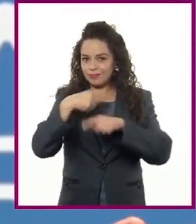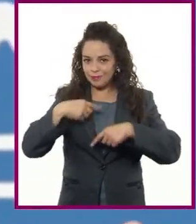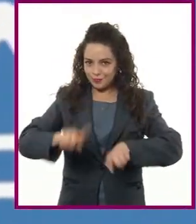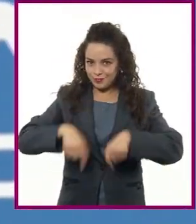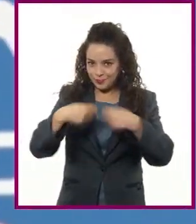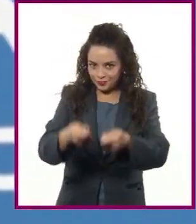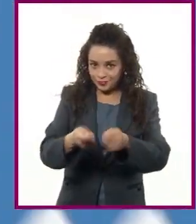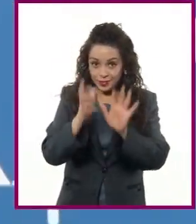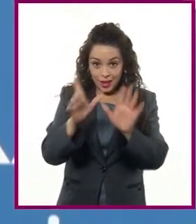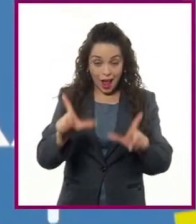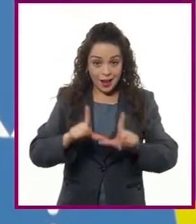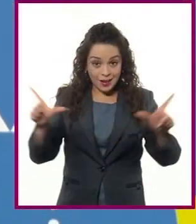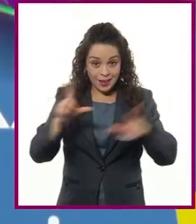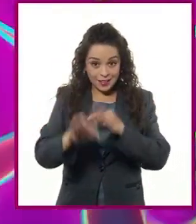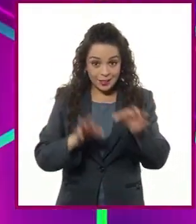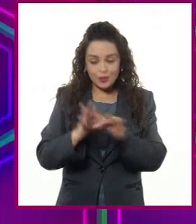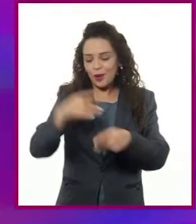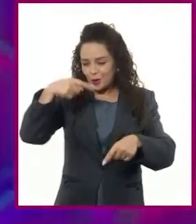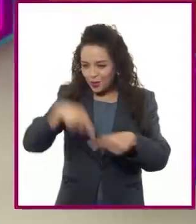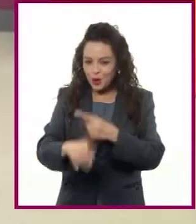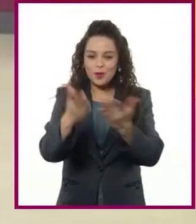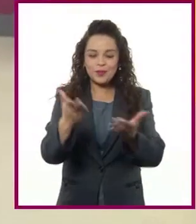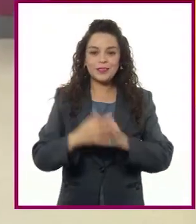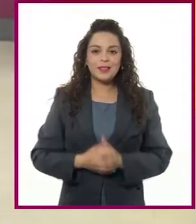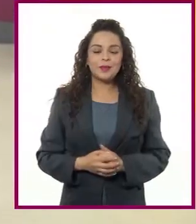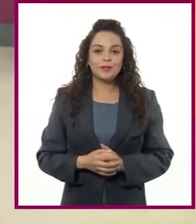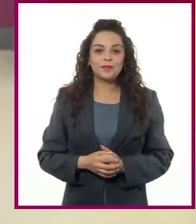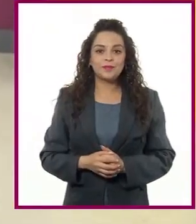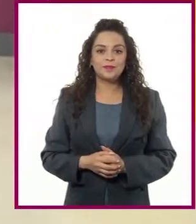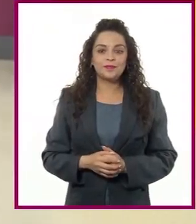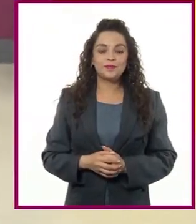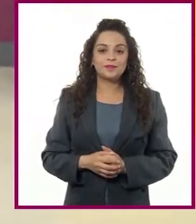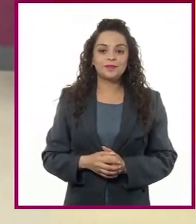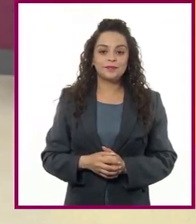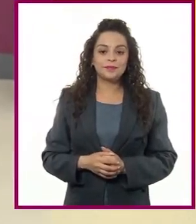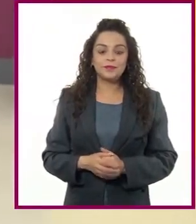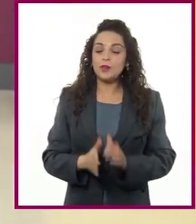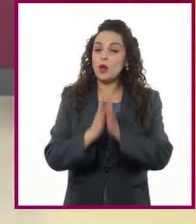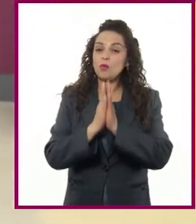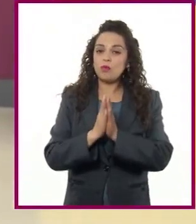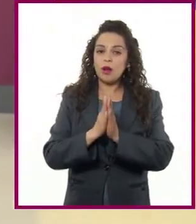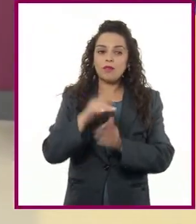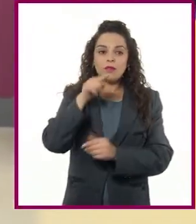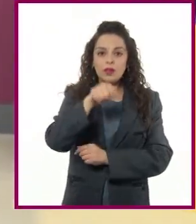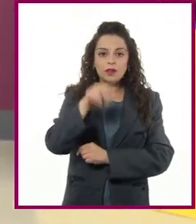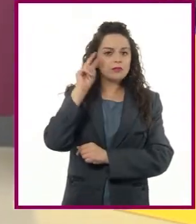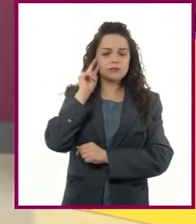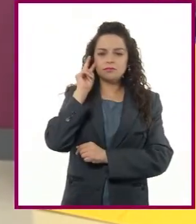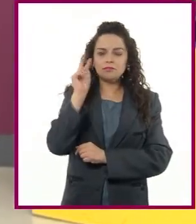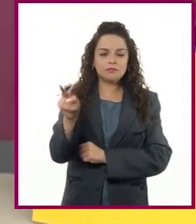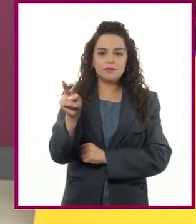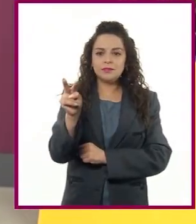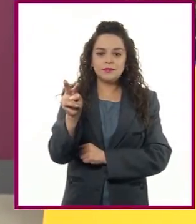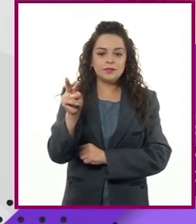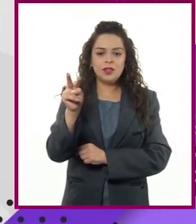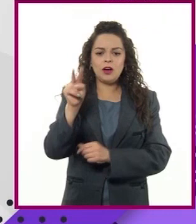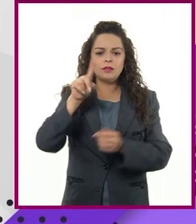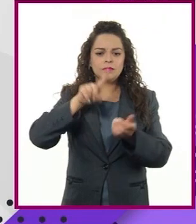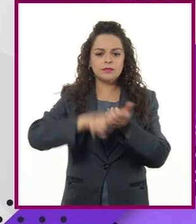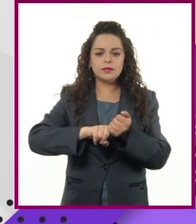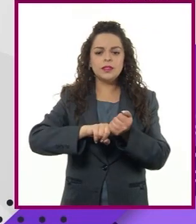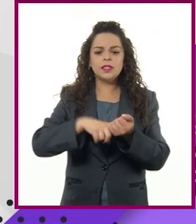listos? ¡Comenzamos! Para empezar, les pido que veamos el siguiente caso para su